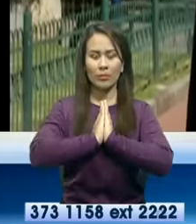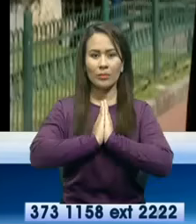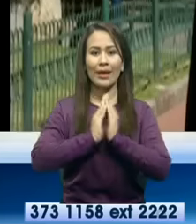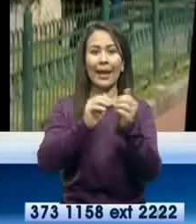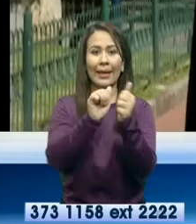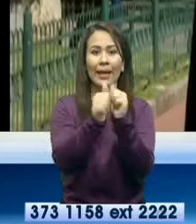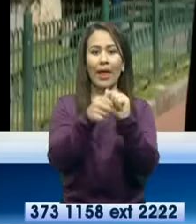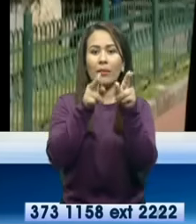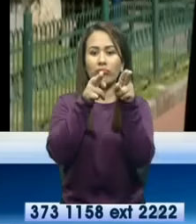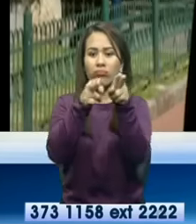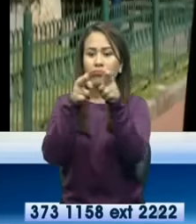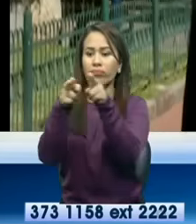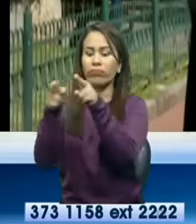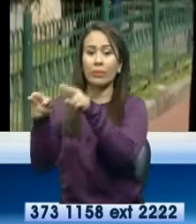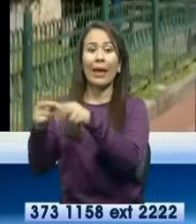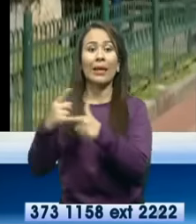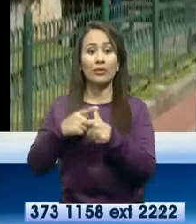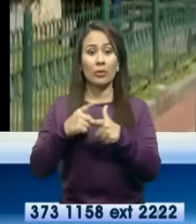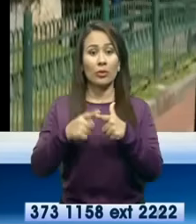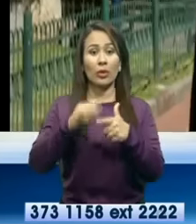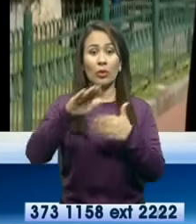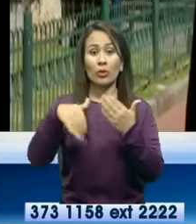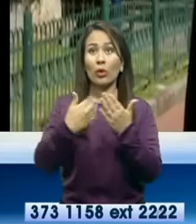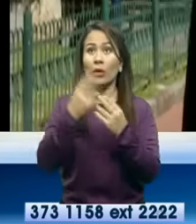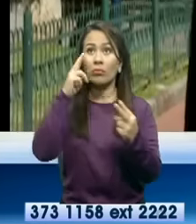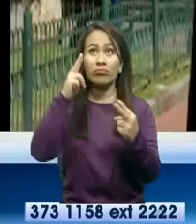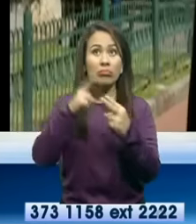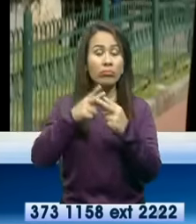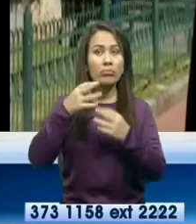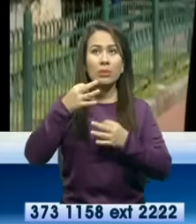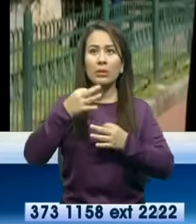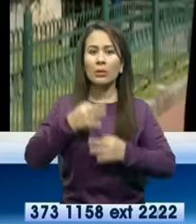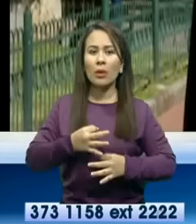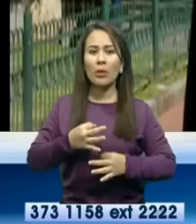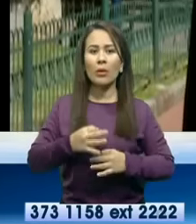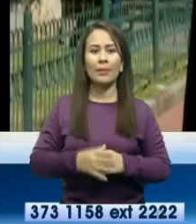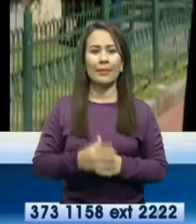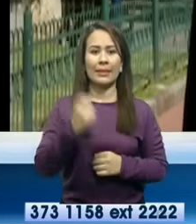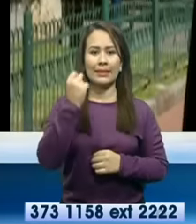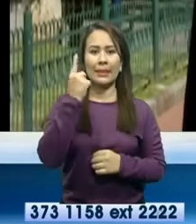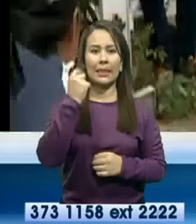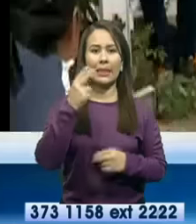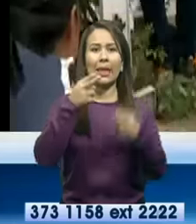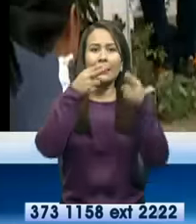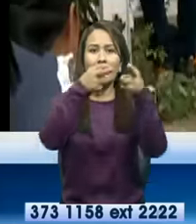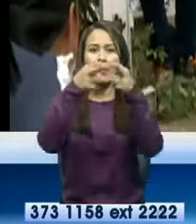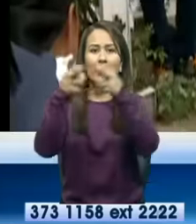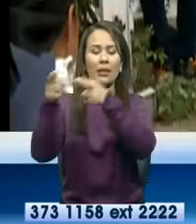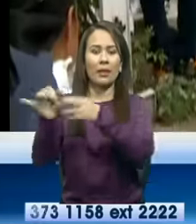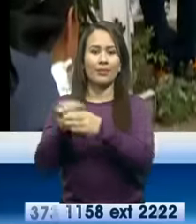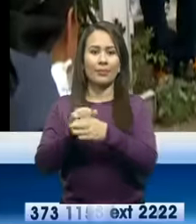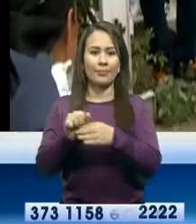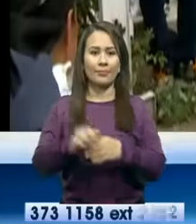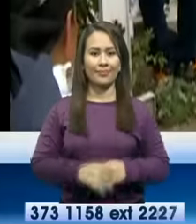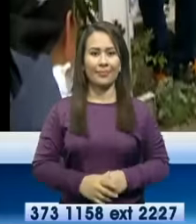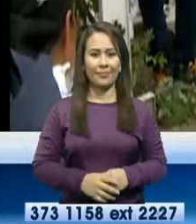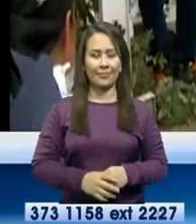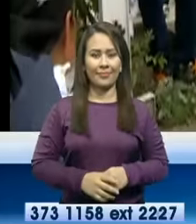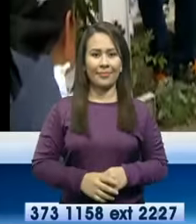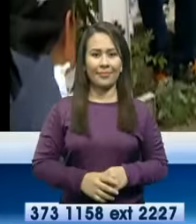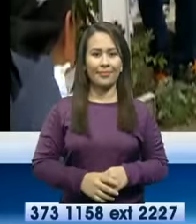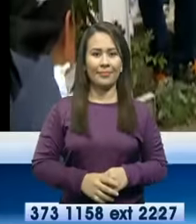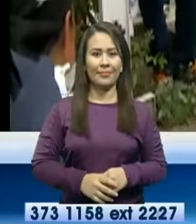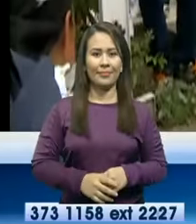cada tumba. Entonces, todos se concentran es dentro de lo que es el cementerio prácticamente.